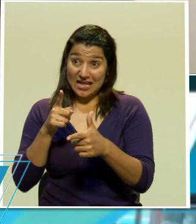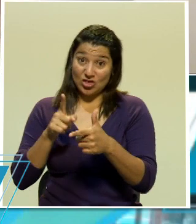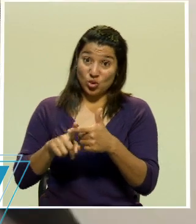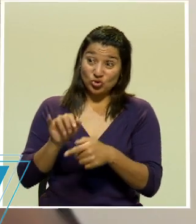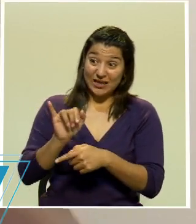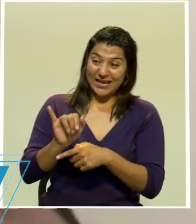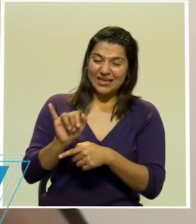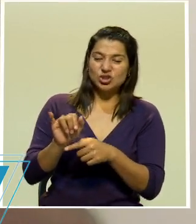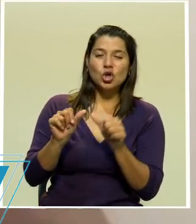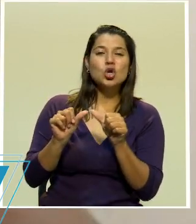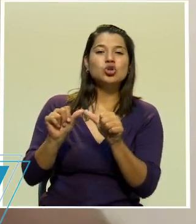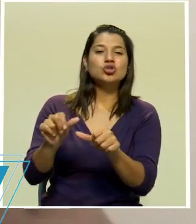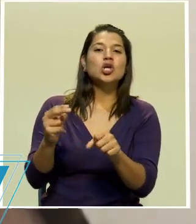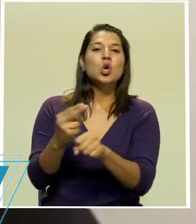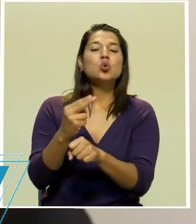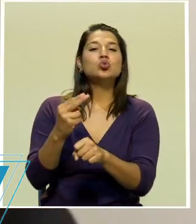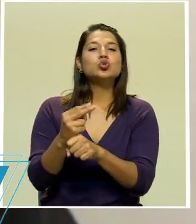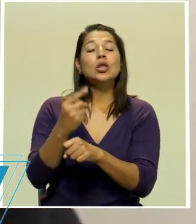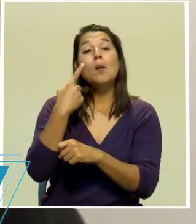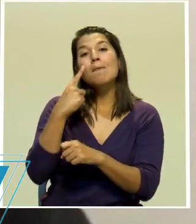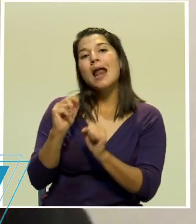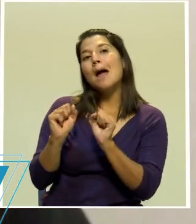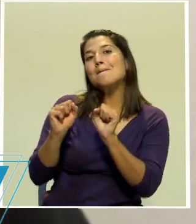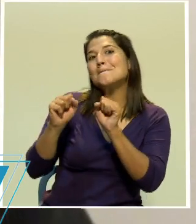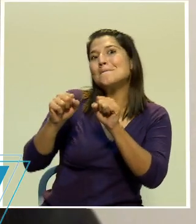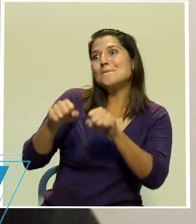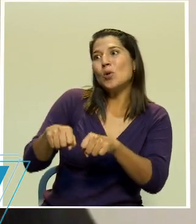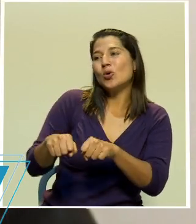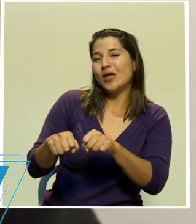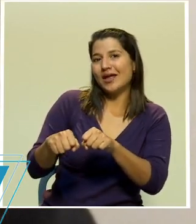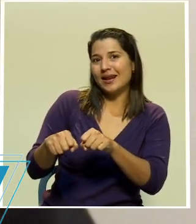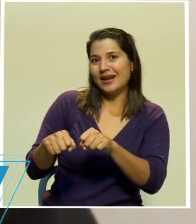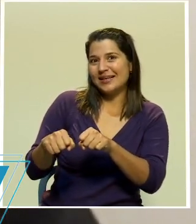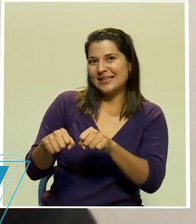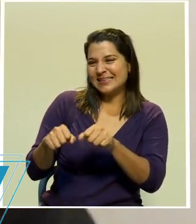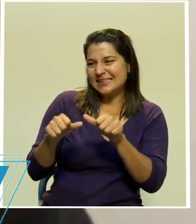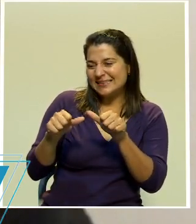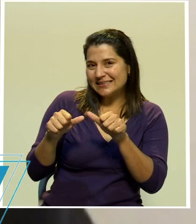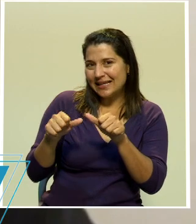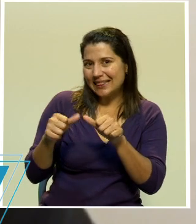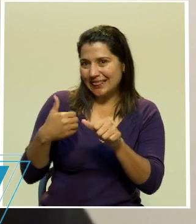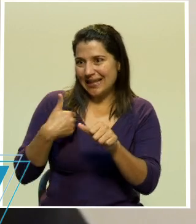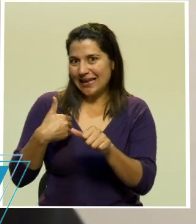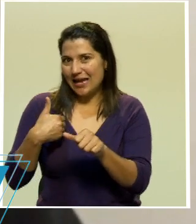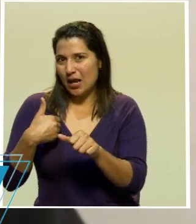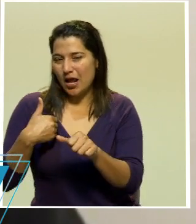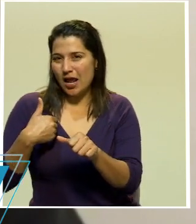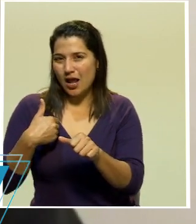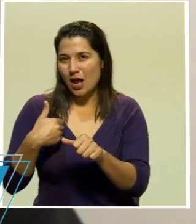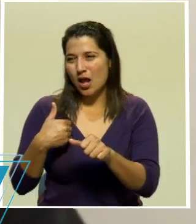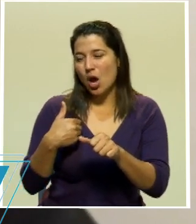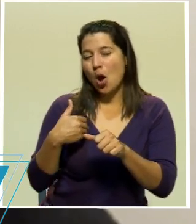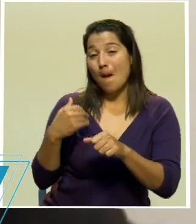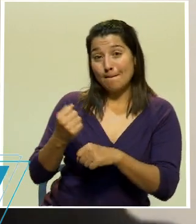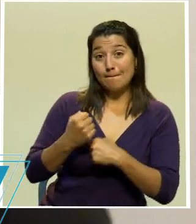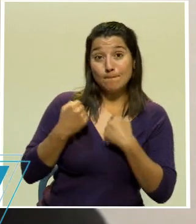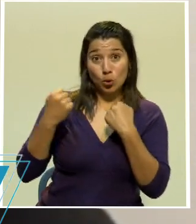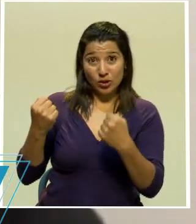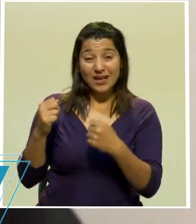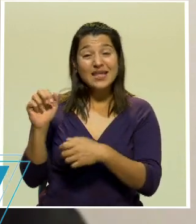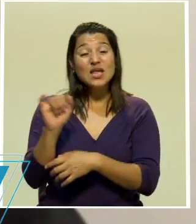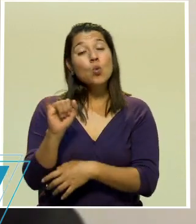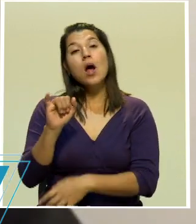posicionándose como referentes en la agenda ideológica del Partido Demócrata. Además, Michelle Obama tiene sus memorias, que ha sido el libro más